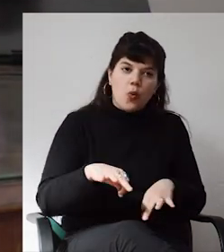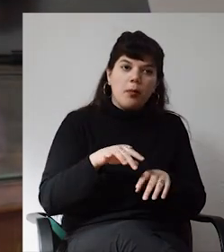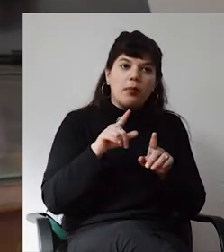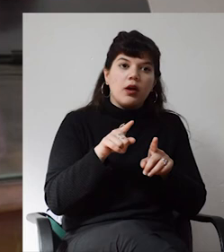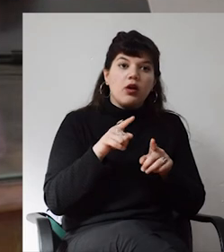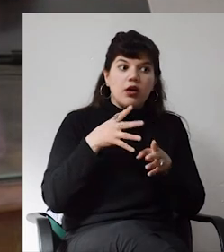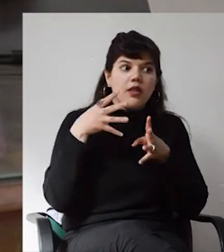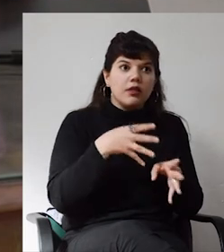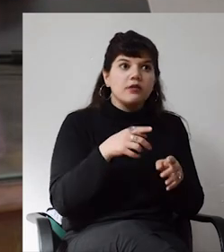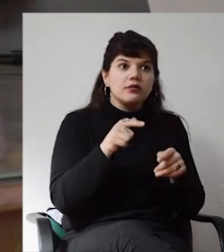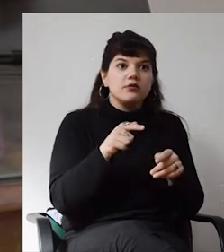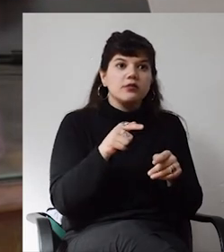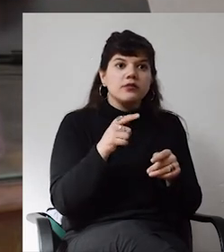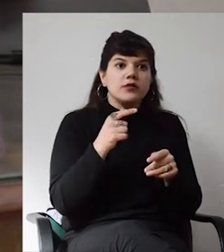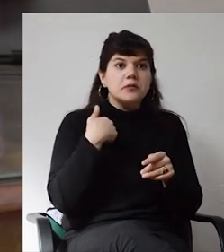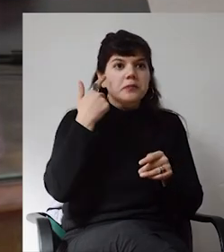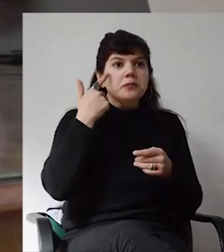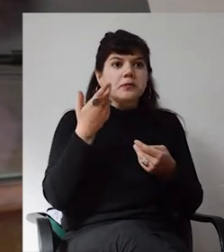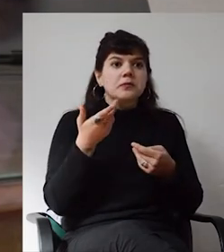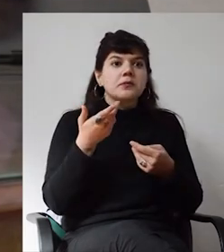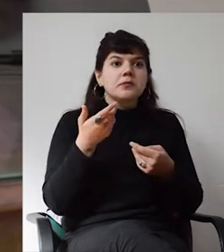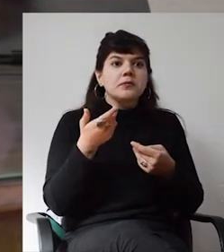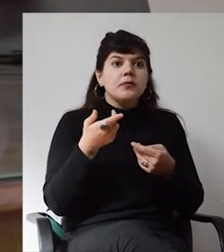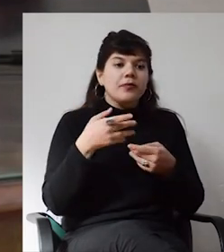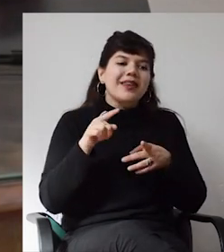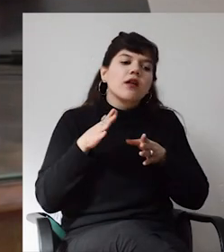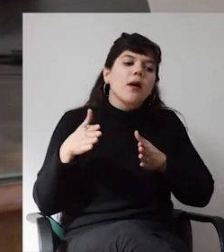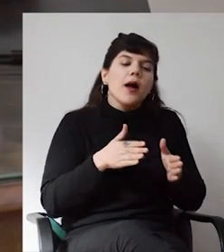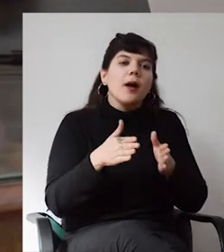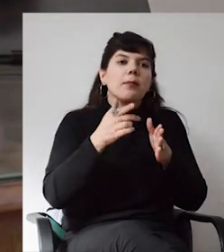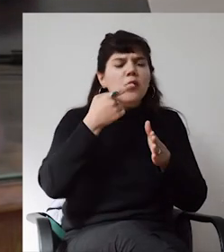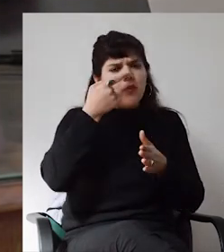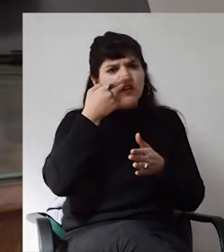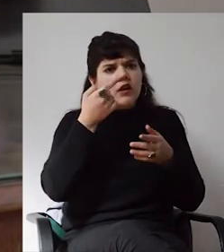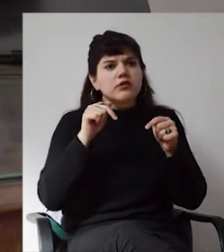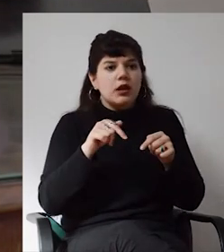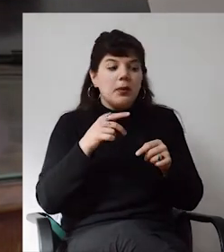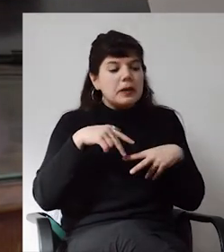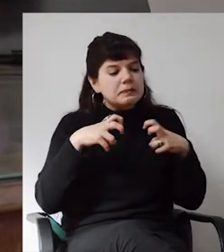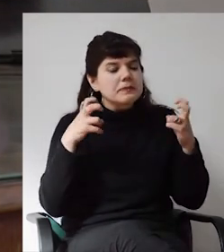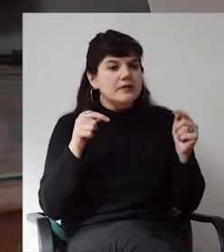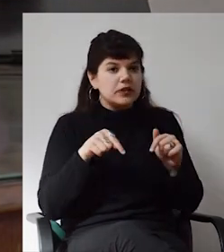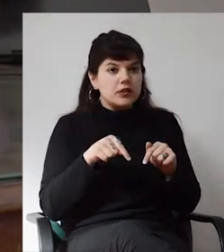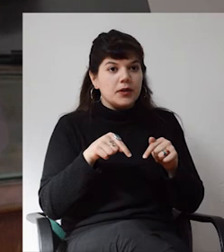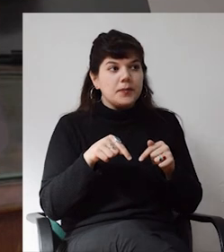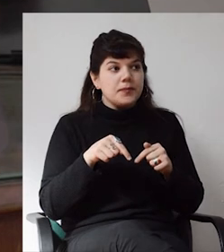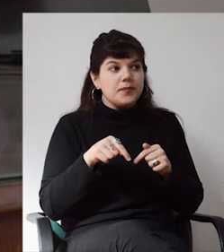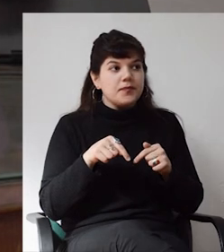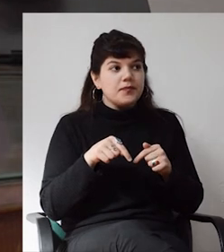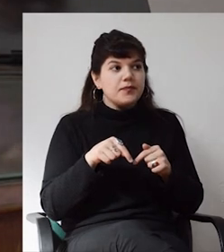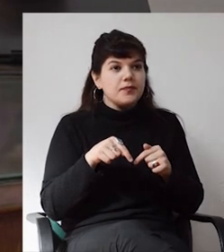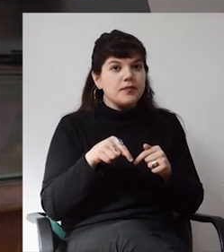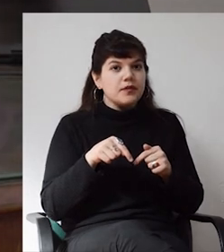esos desafíos, me parecen por lo menos un camino súper interesante para explorar.